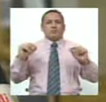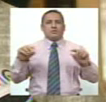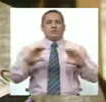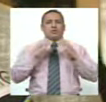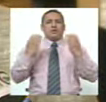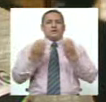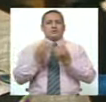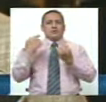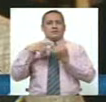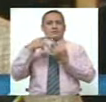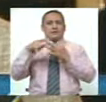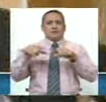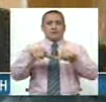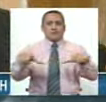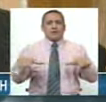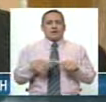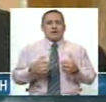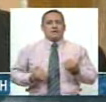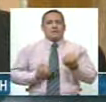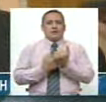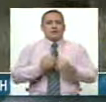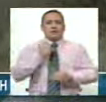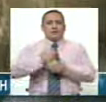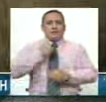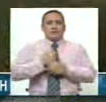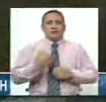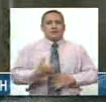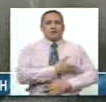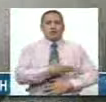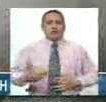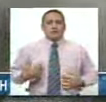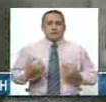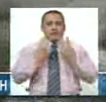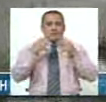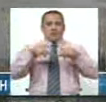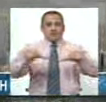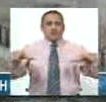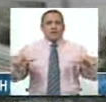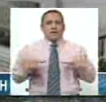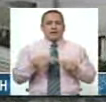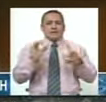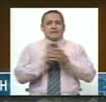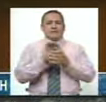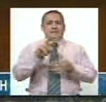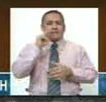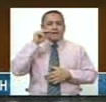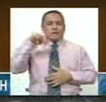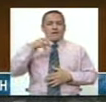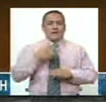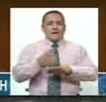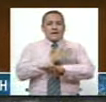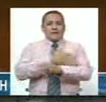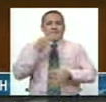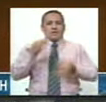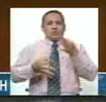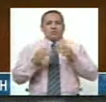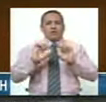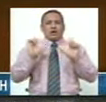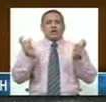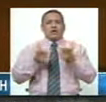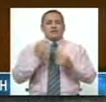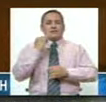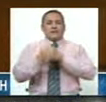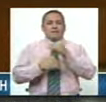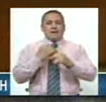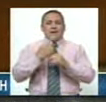Los congresistas de diversas bancadas respaldaron las acciones del gobierno en defensa de los comandos Chavín de Huántar, tras el fallo de la Corte Interamericana